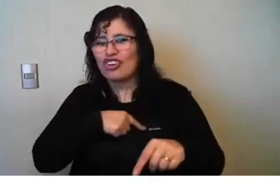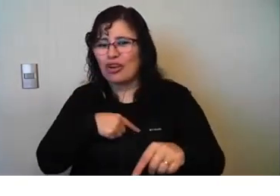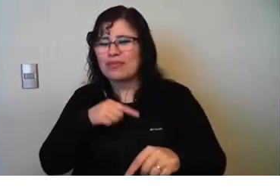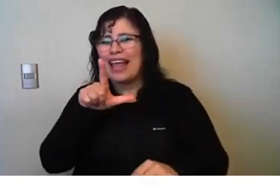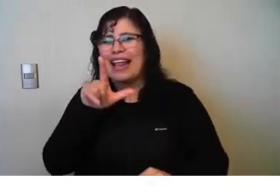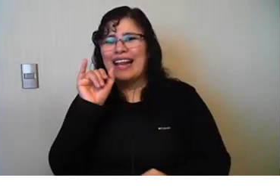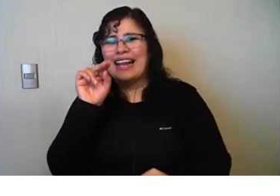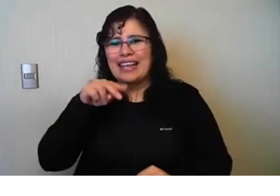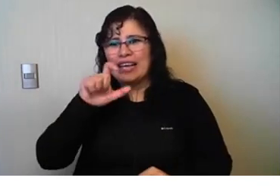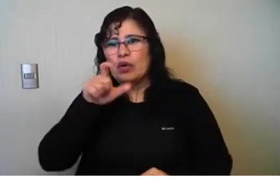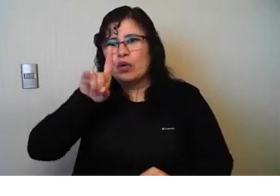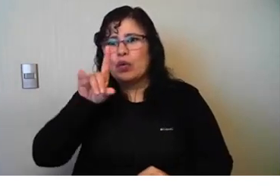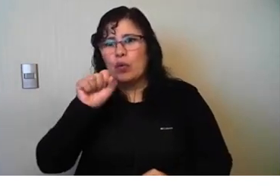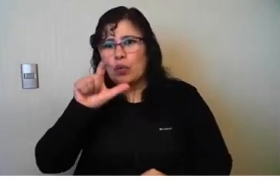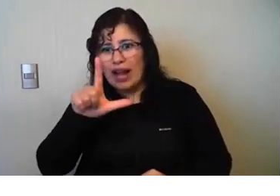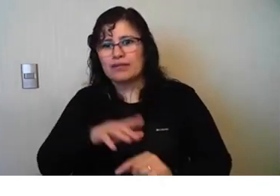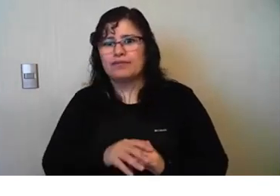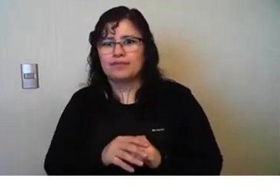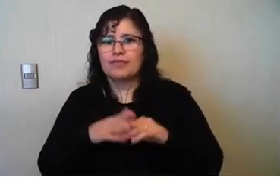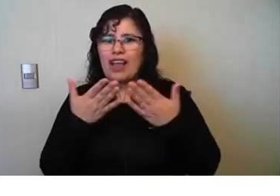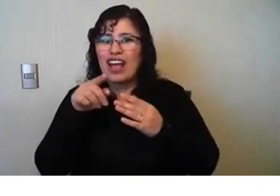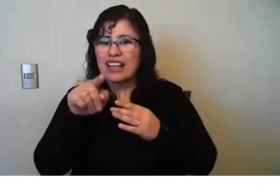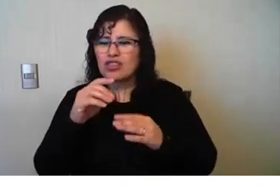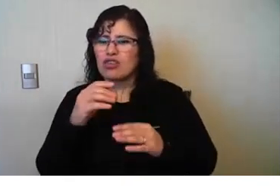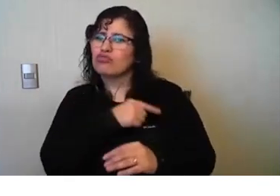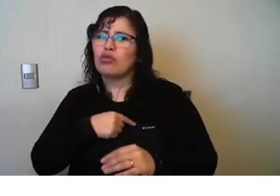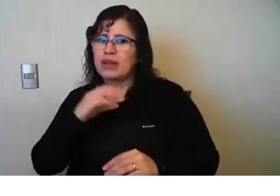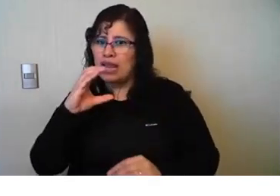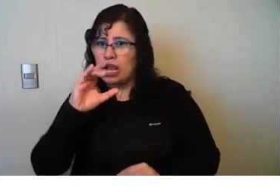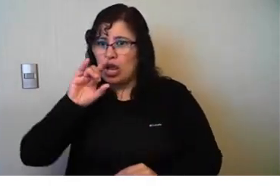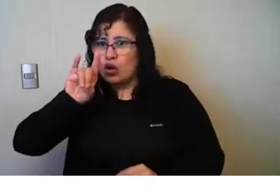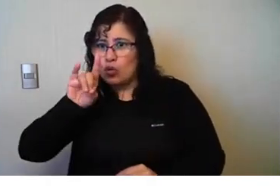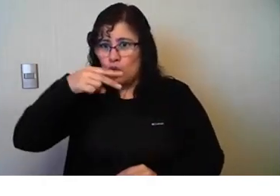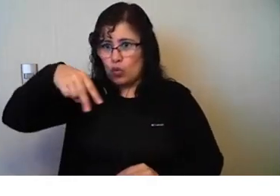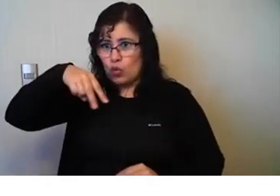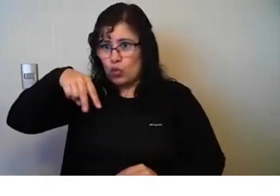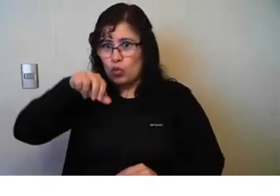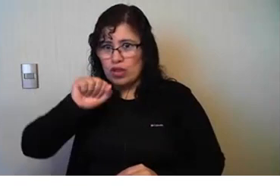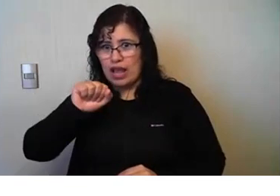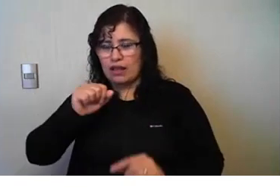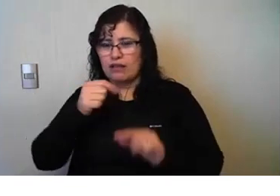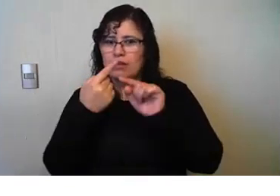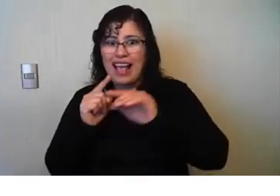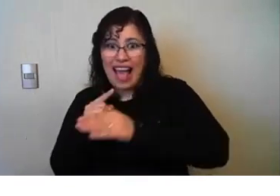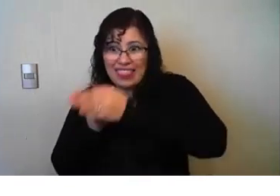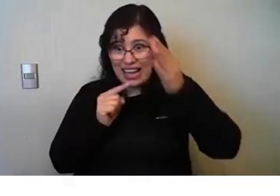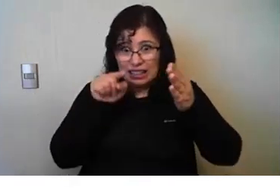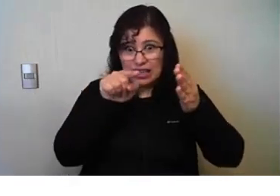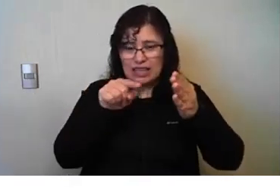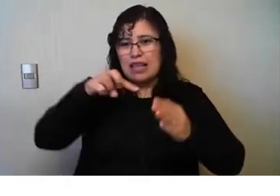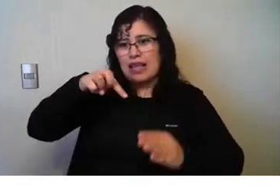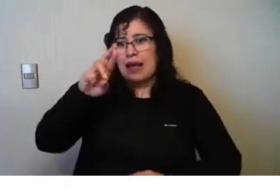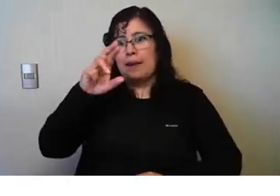como metido ahí, por tanto es la cuña. Y a esto se lo denomina precuña. ¿Ya?